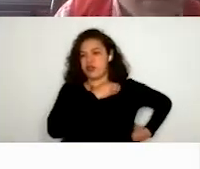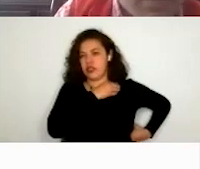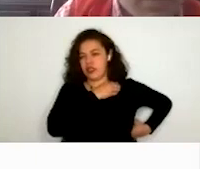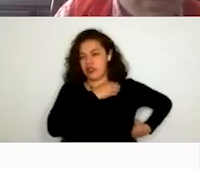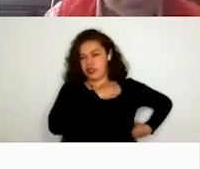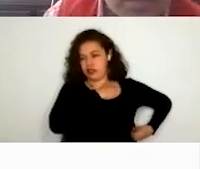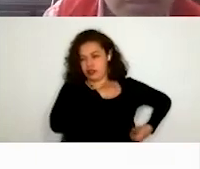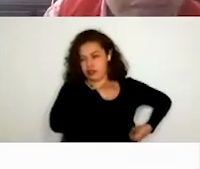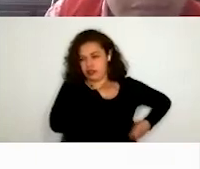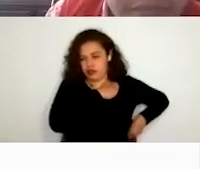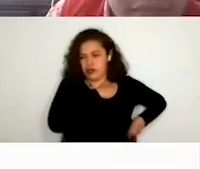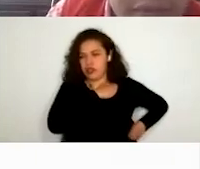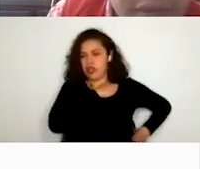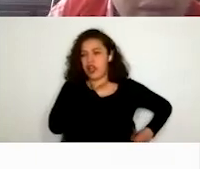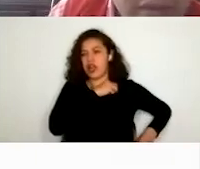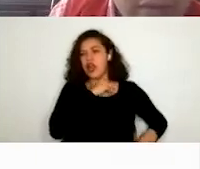Plan de reducción de riesgos.